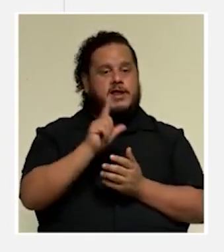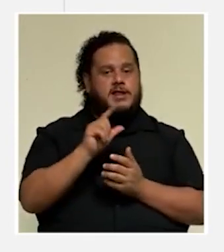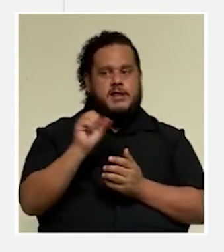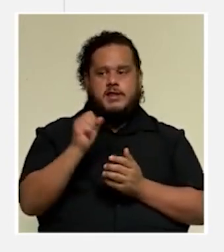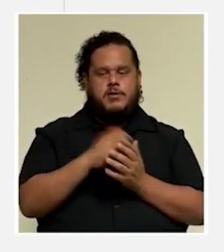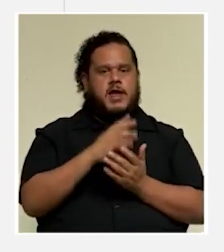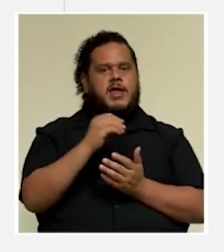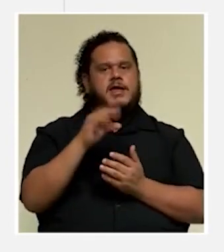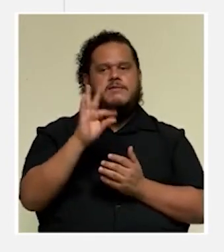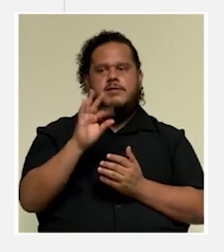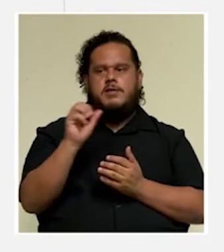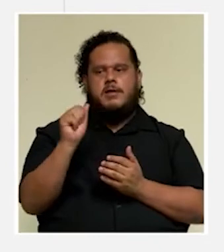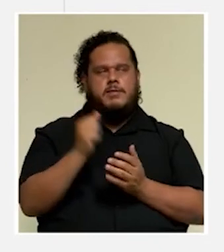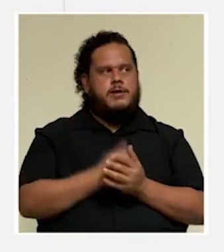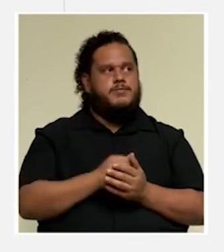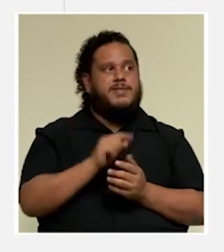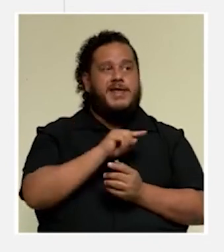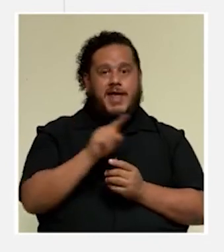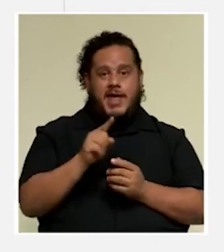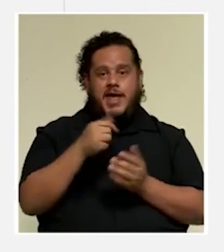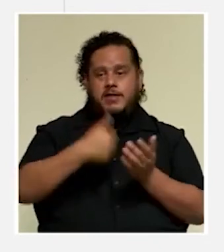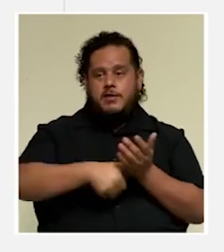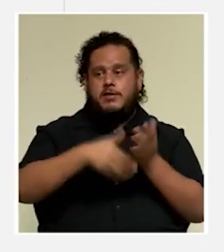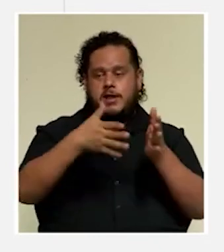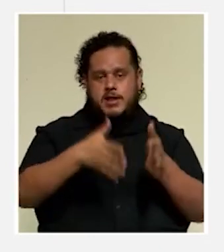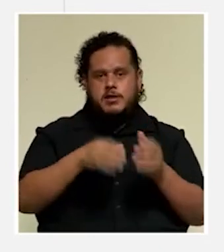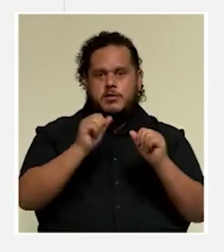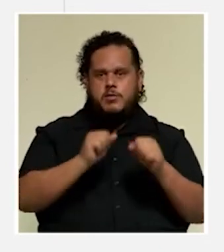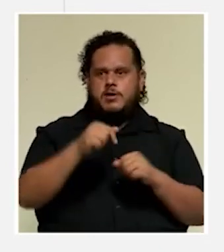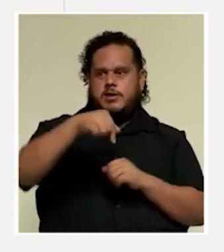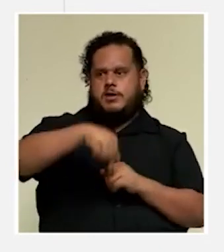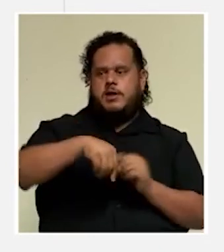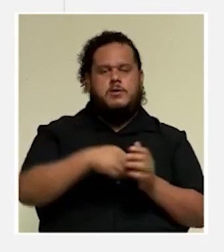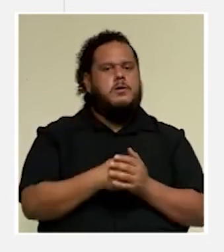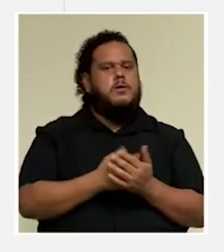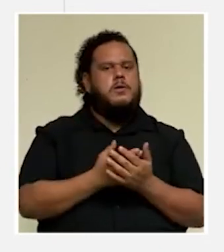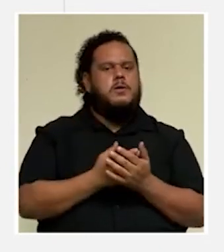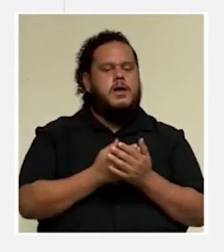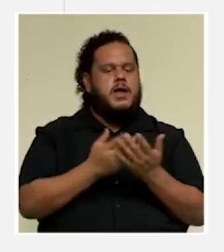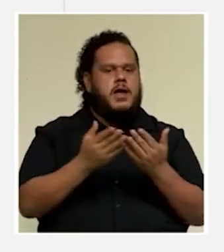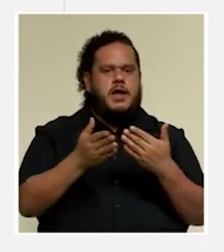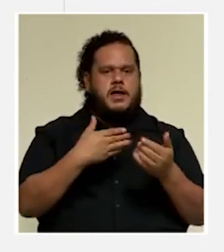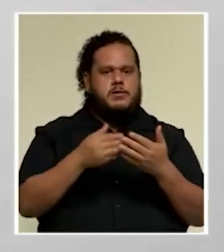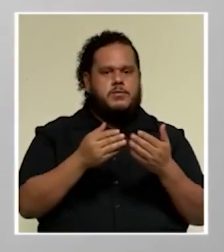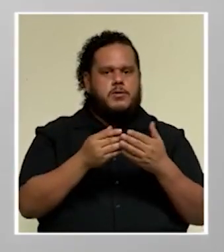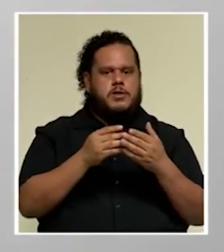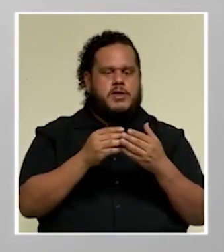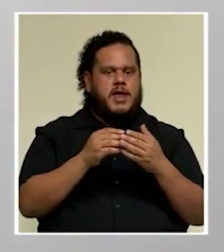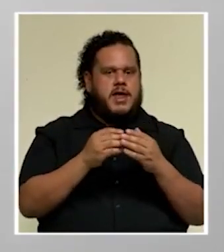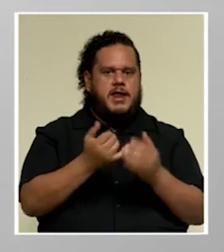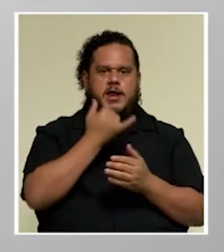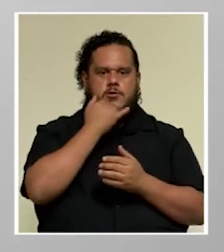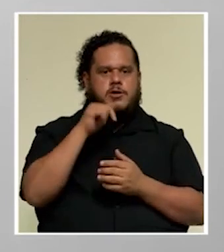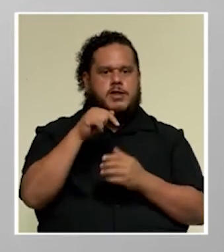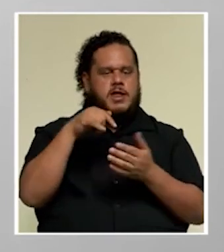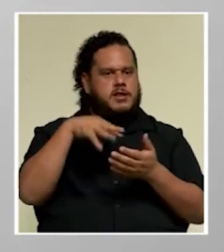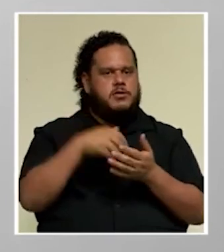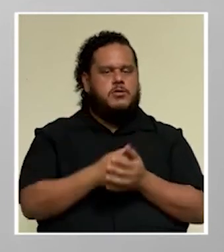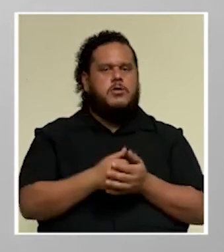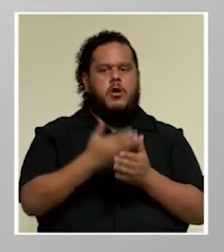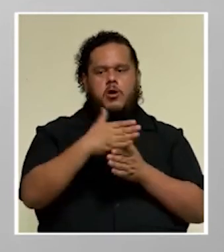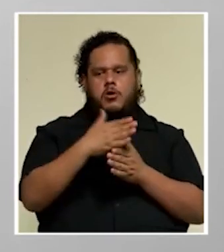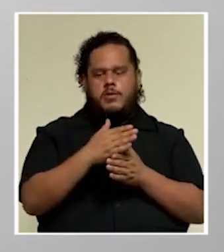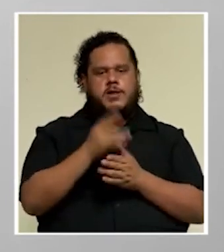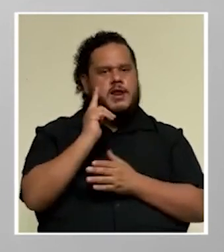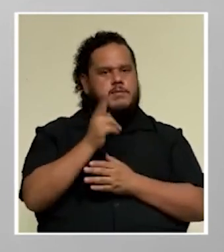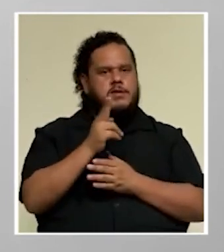Saborío y la de Fabricio Alvarado. Esos candidatos podrían estar hoy, dado el margen de error de este estudio, compartiendo la misma